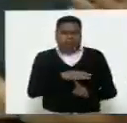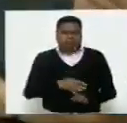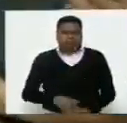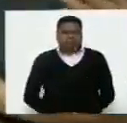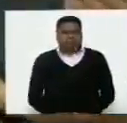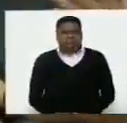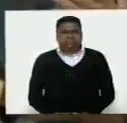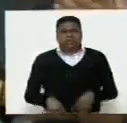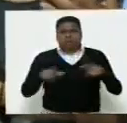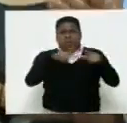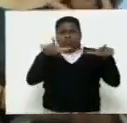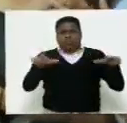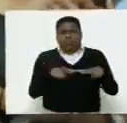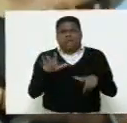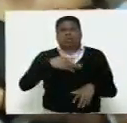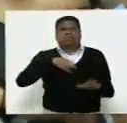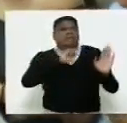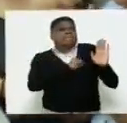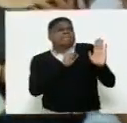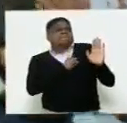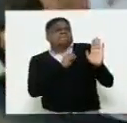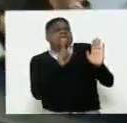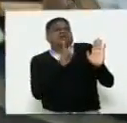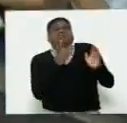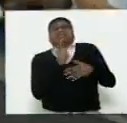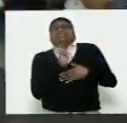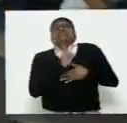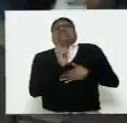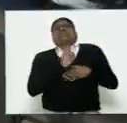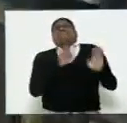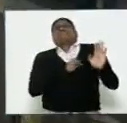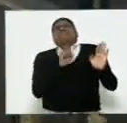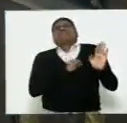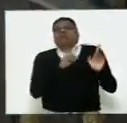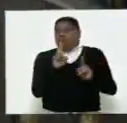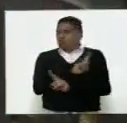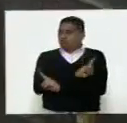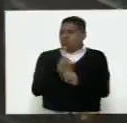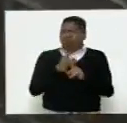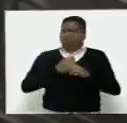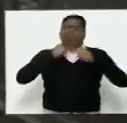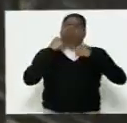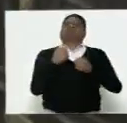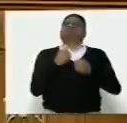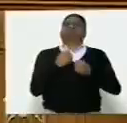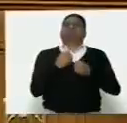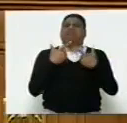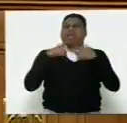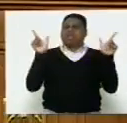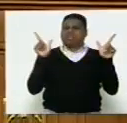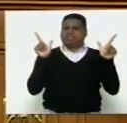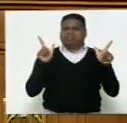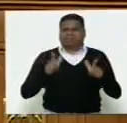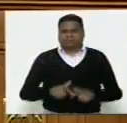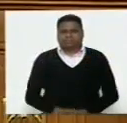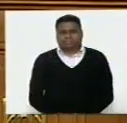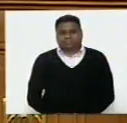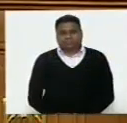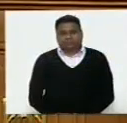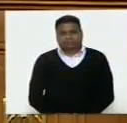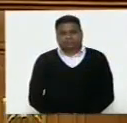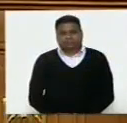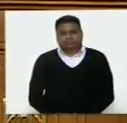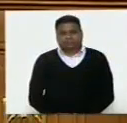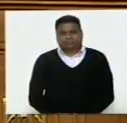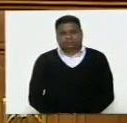Y un espacio donde el miedo hace mucho daño es el espacio de la reproducción de la vida. Entonces,